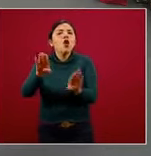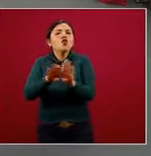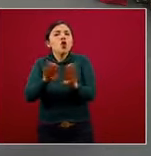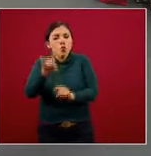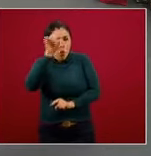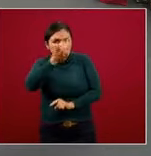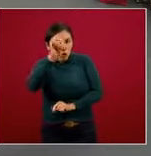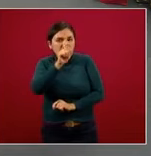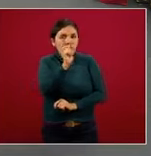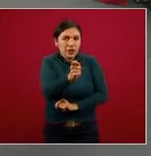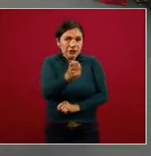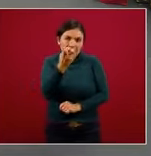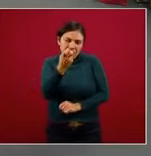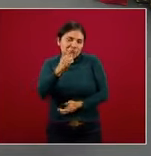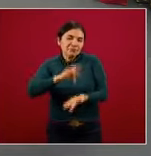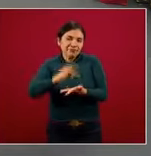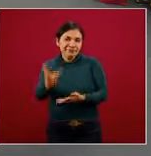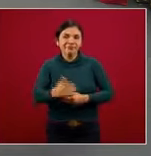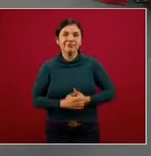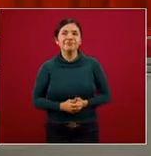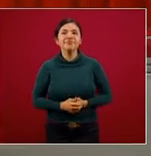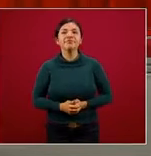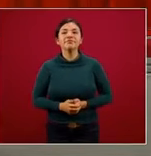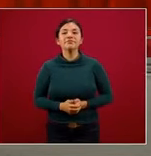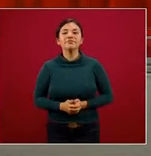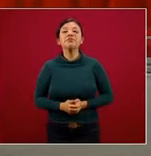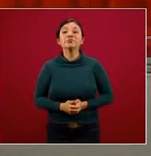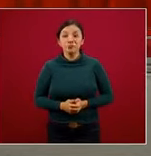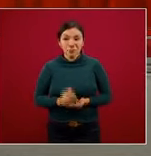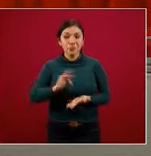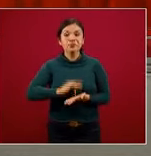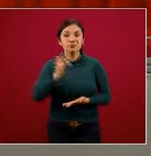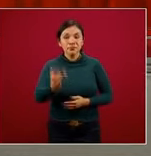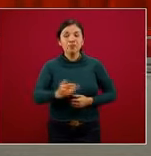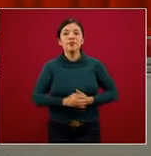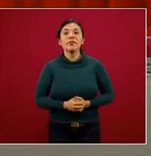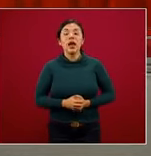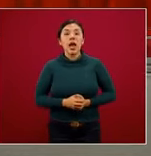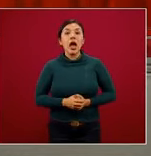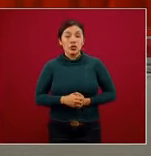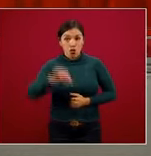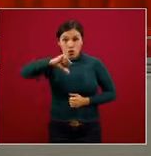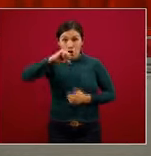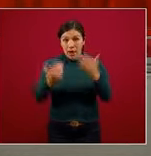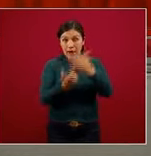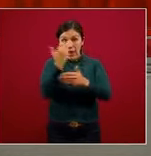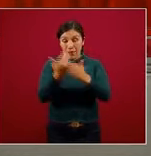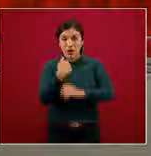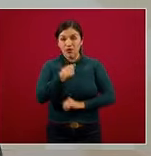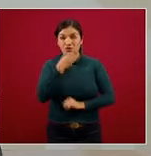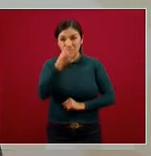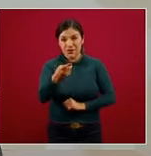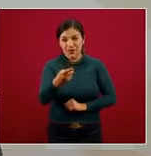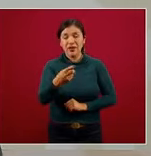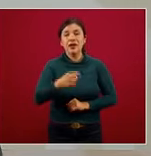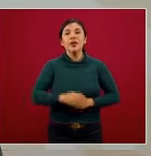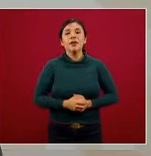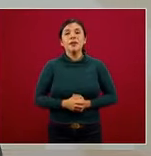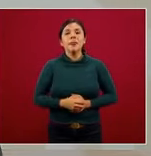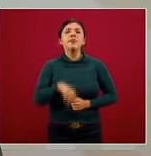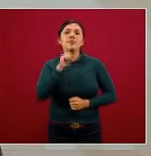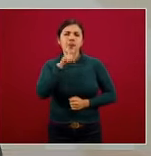o las recomendaciones. Muchas gracias. Gracias, Ángel. Sí, como comenté esta mañana en el Pulso de la Salud